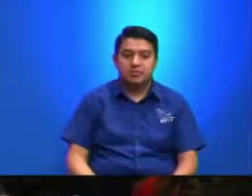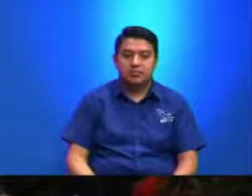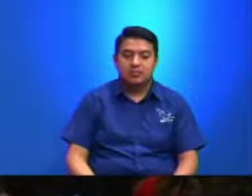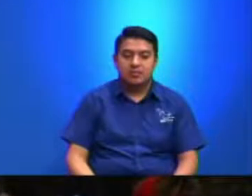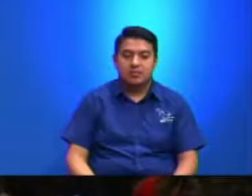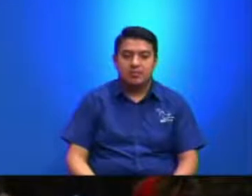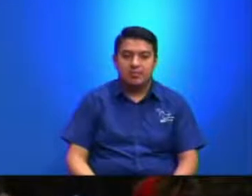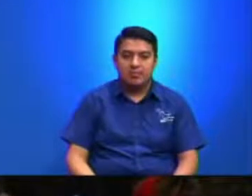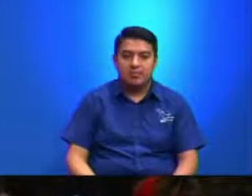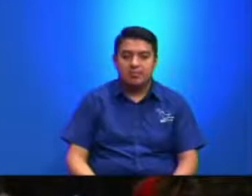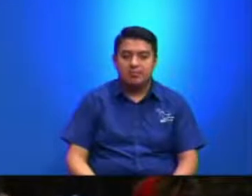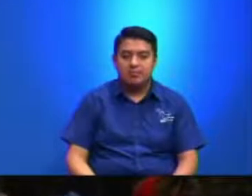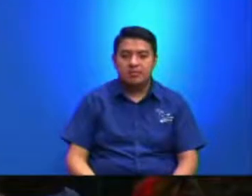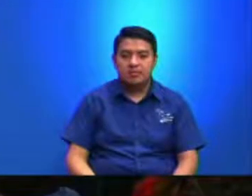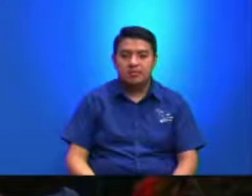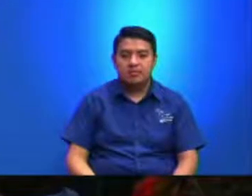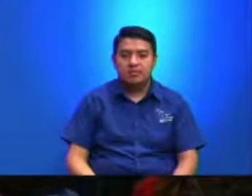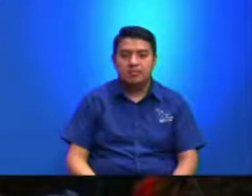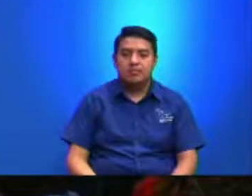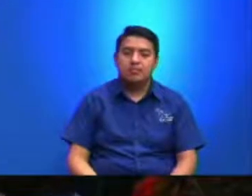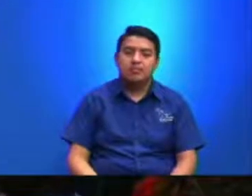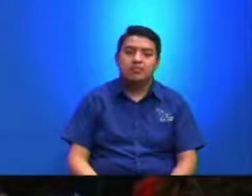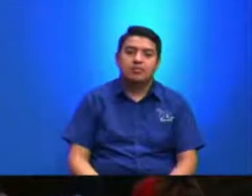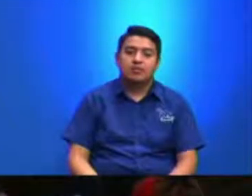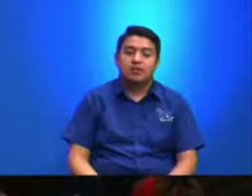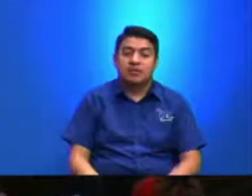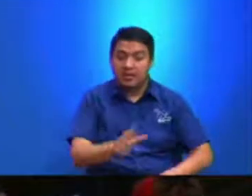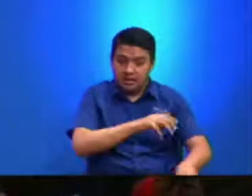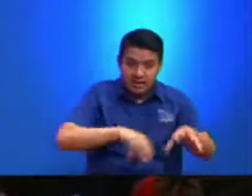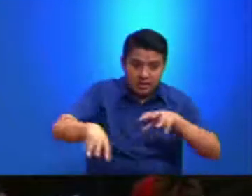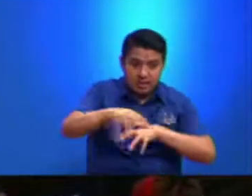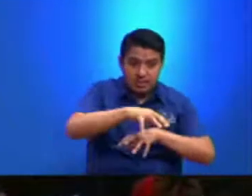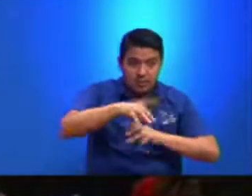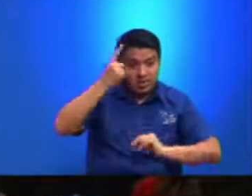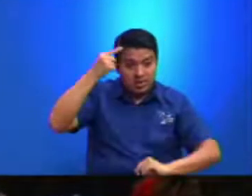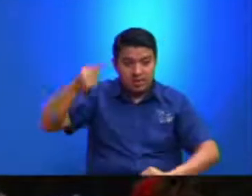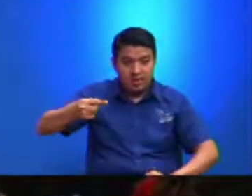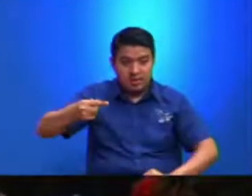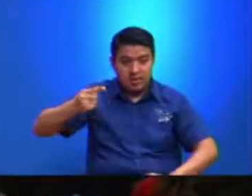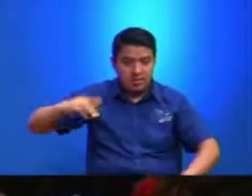está. Cámbielo. Está bueno, pues lo cambió. Y se fue